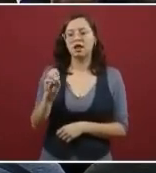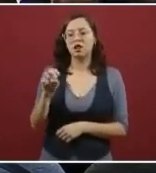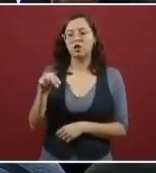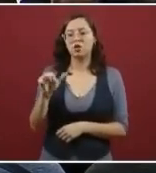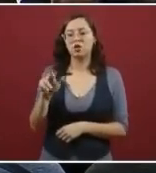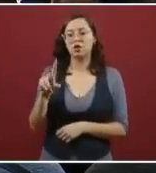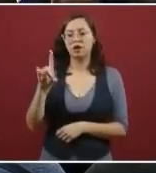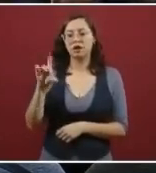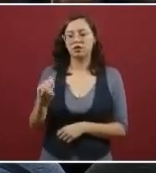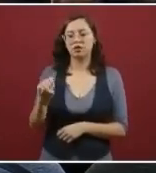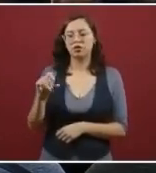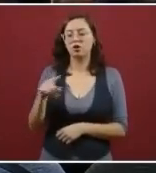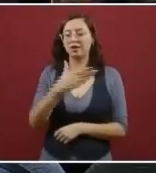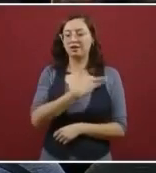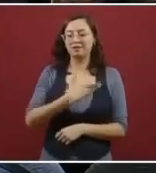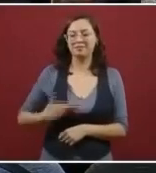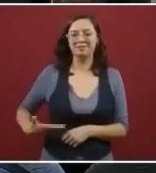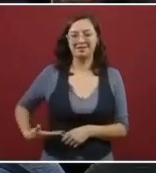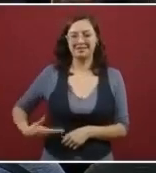que habla que